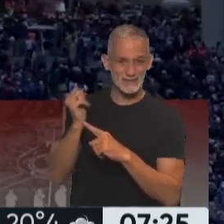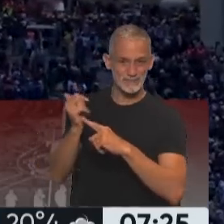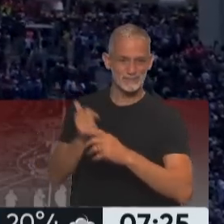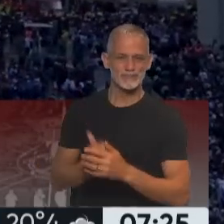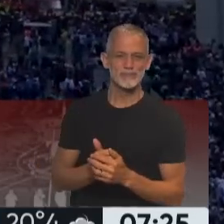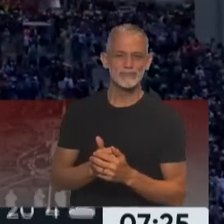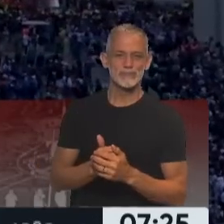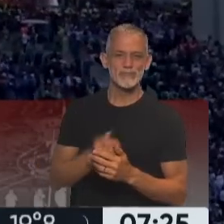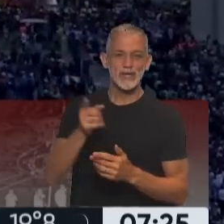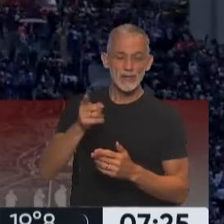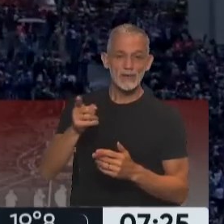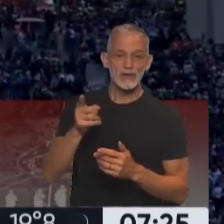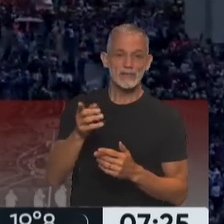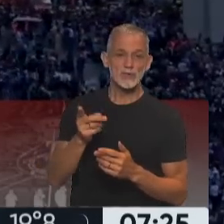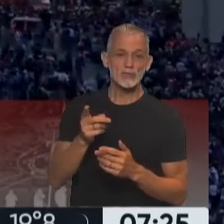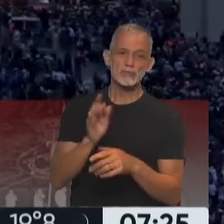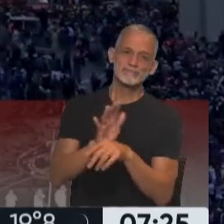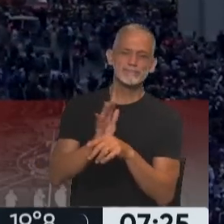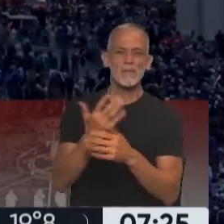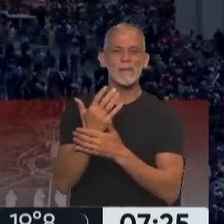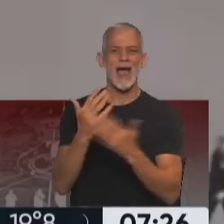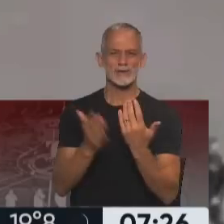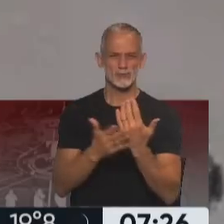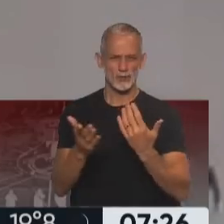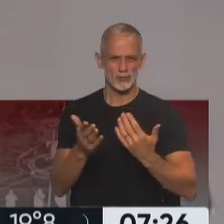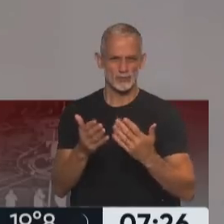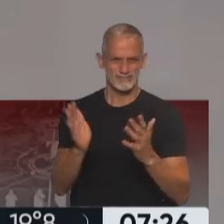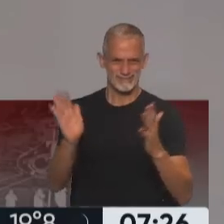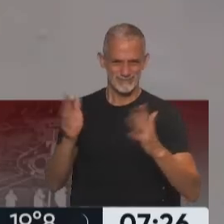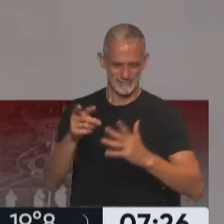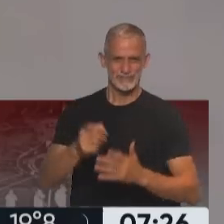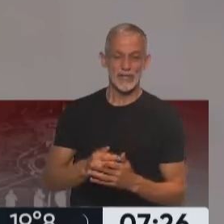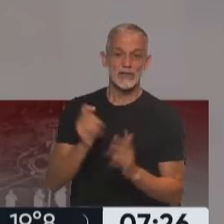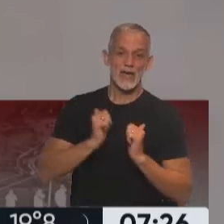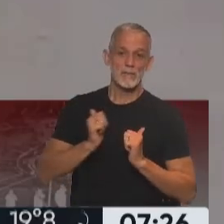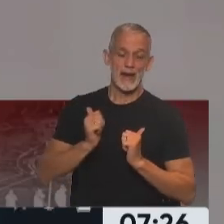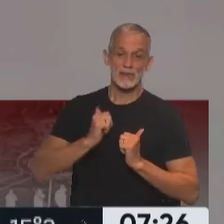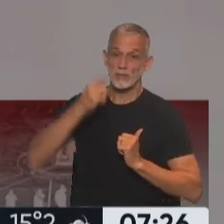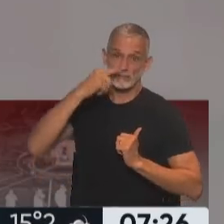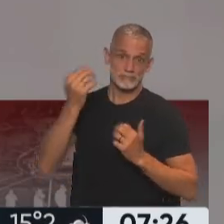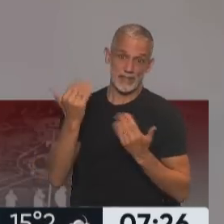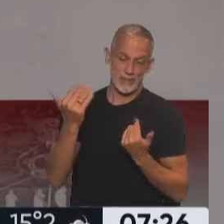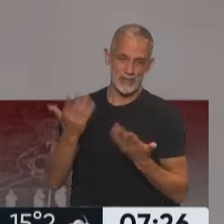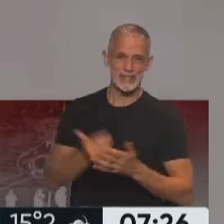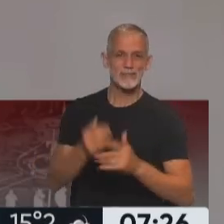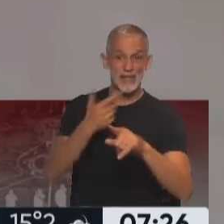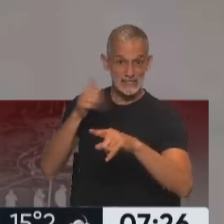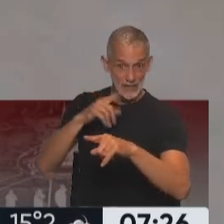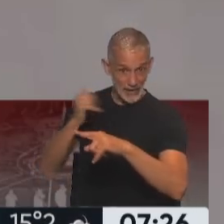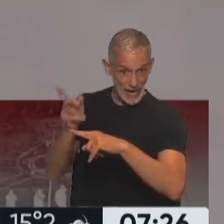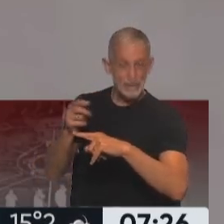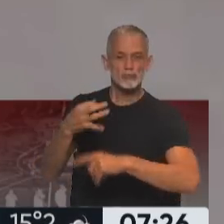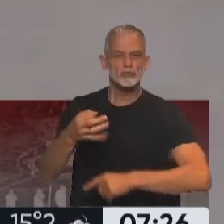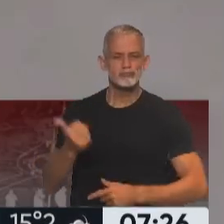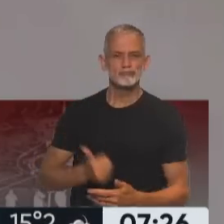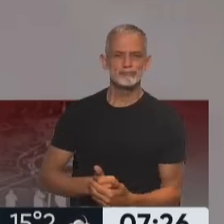esos brazos de ingreso al Vaticano que cobijan a quienes están aguardando para la última despedida. ¿Esto es Santa María la Mayor? Sí.